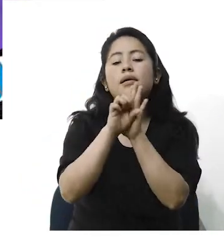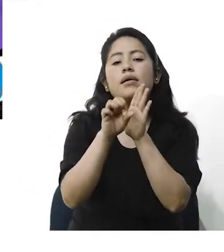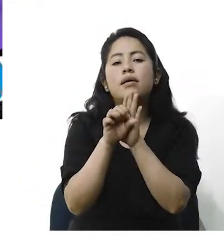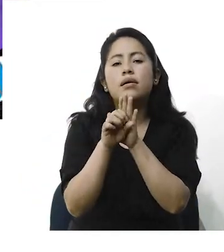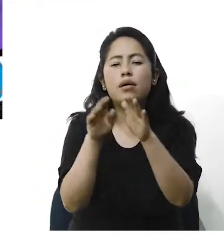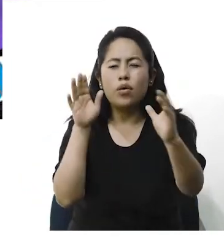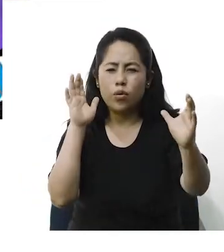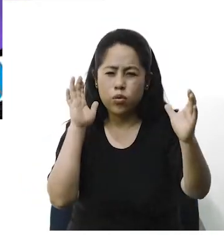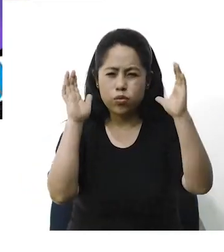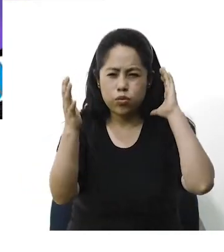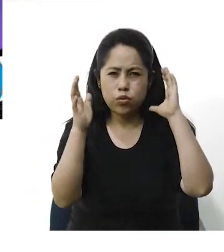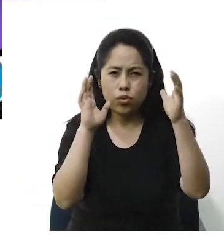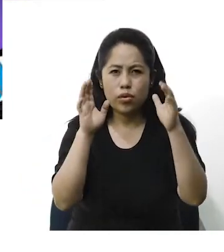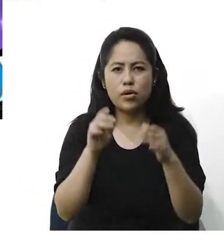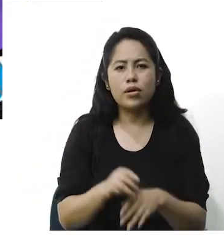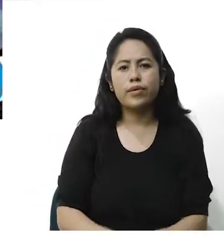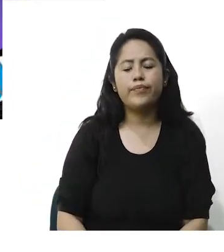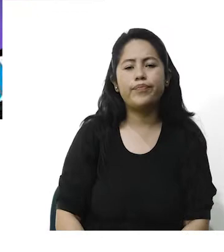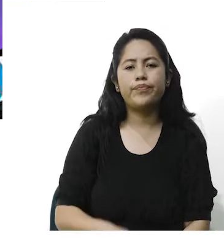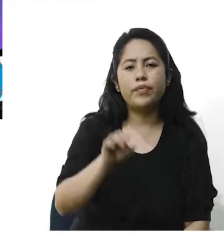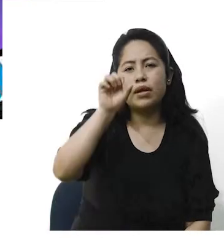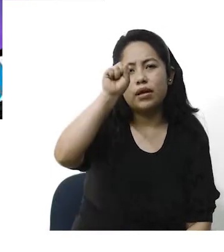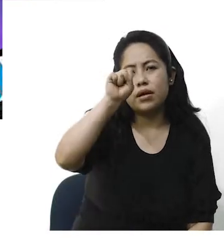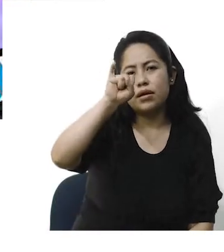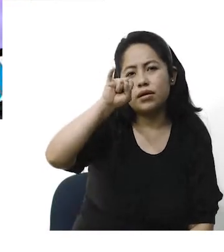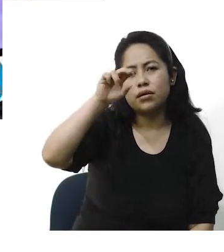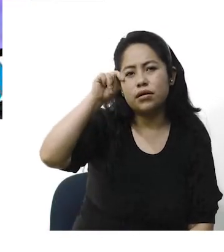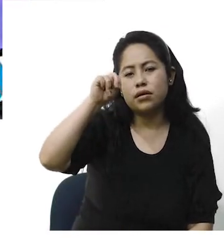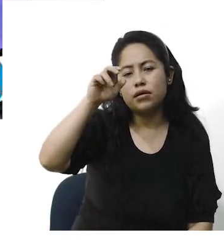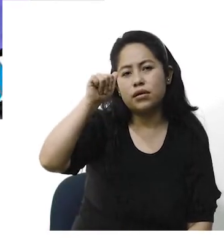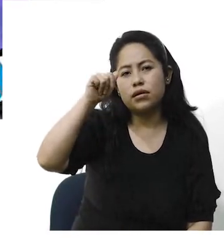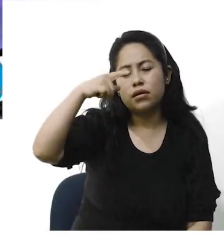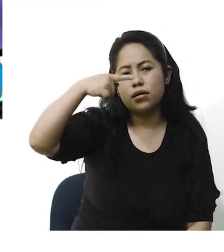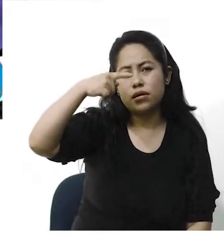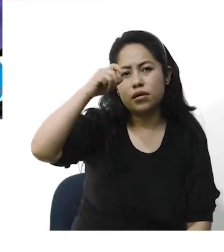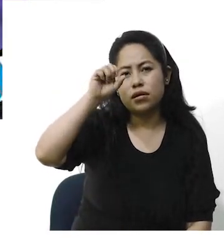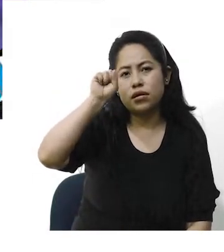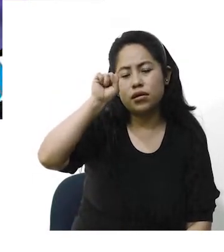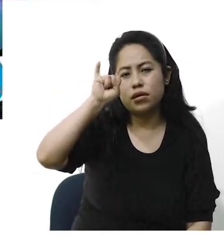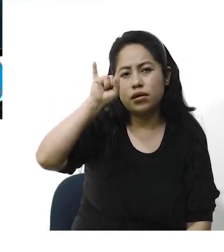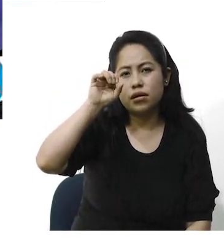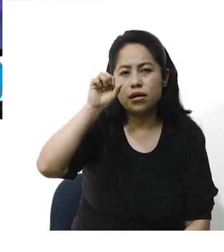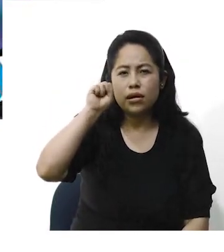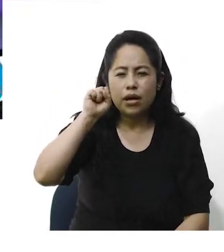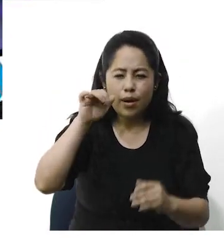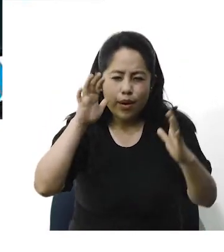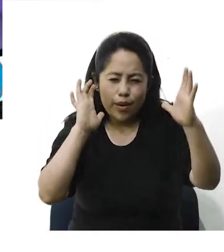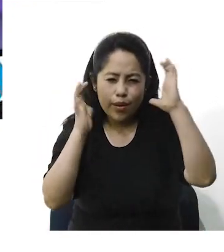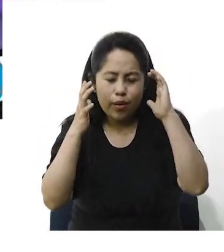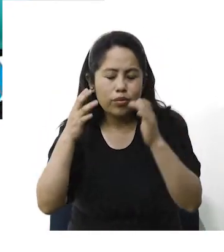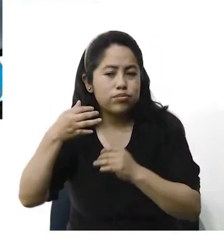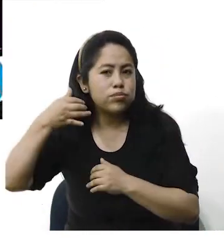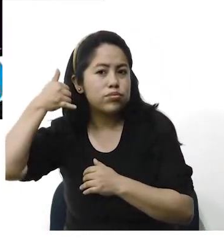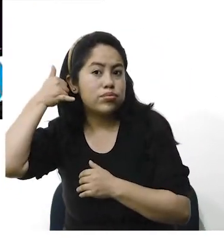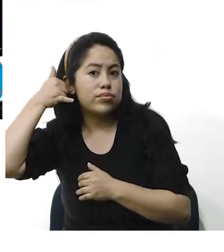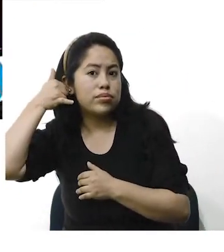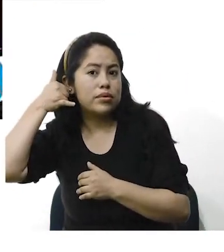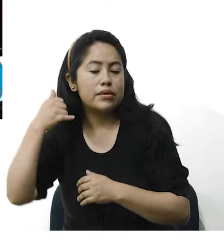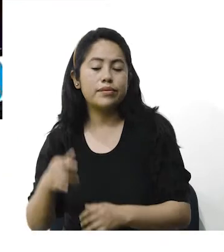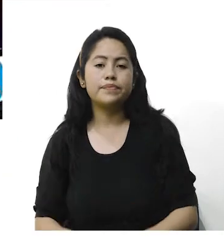la sinapsis como si fuera una red de teléfono, como si fuera el teléfono la sinapsis, te va a llamar.